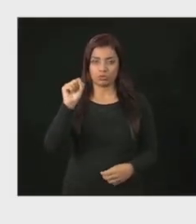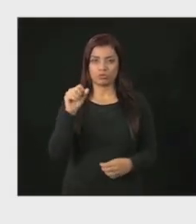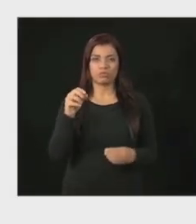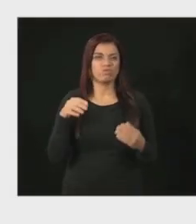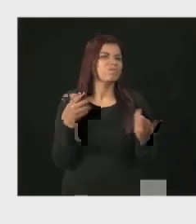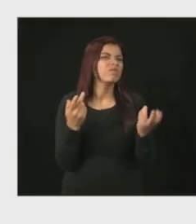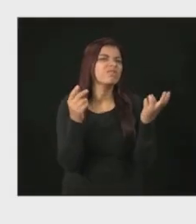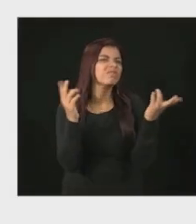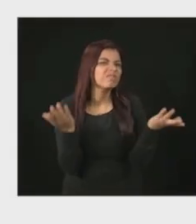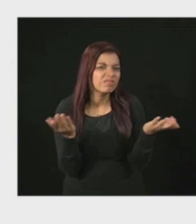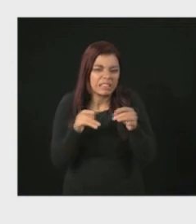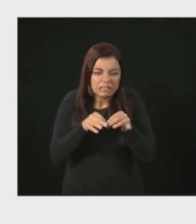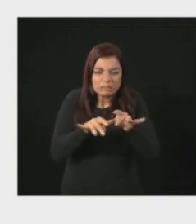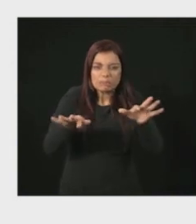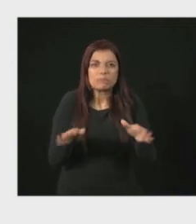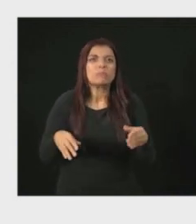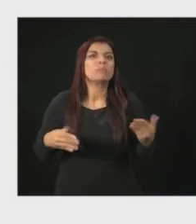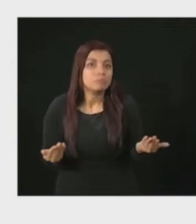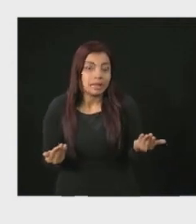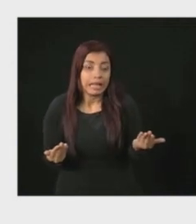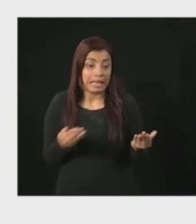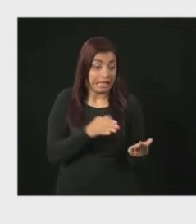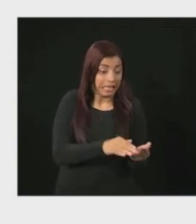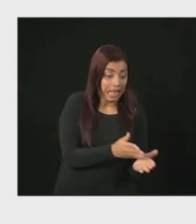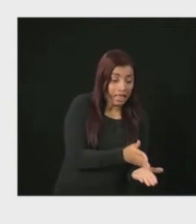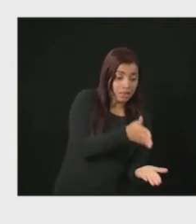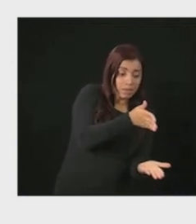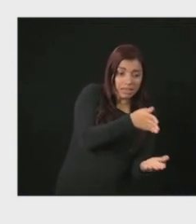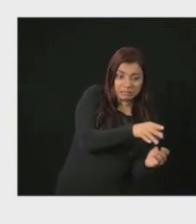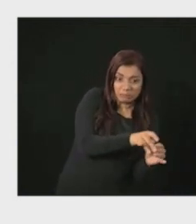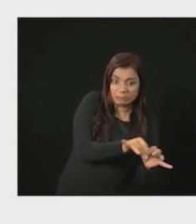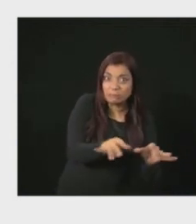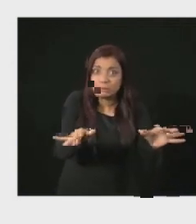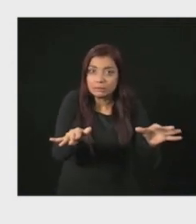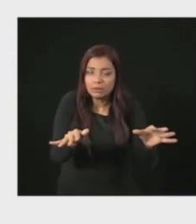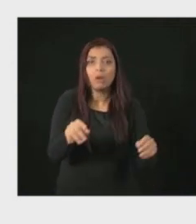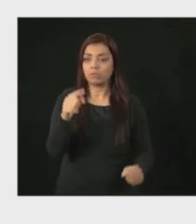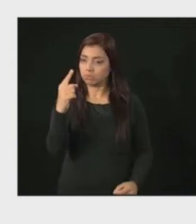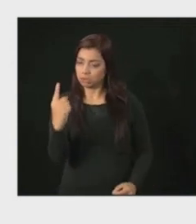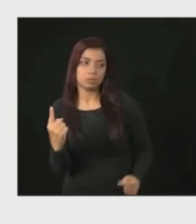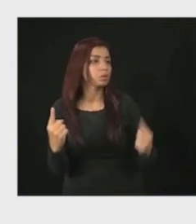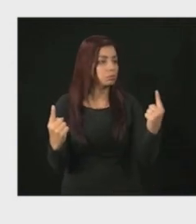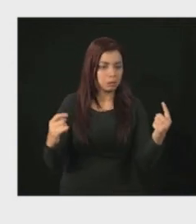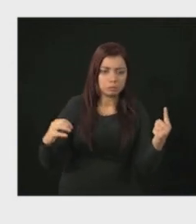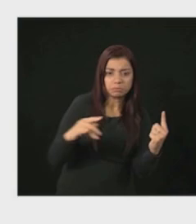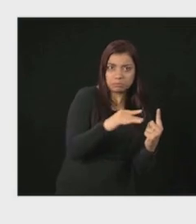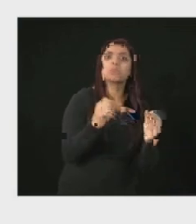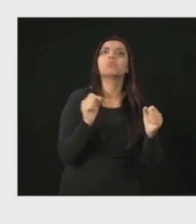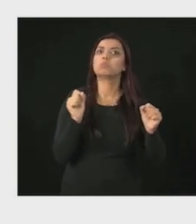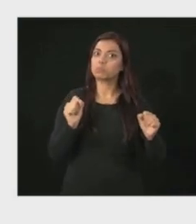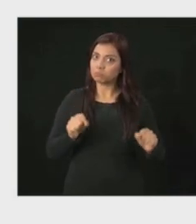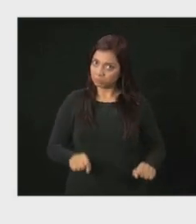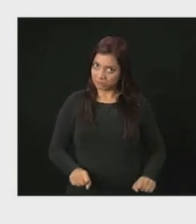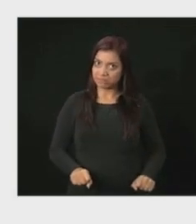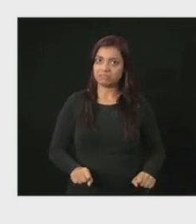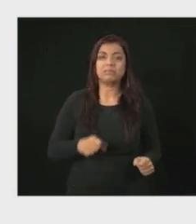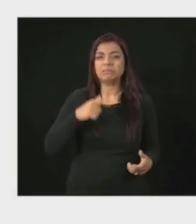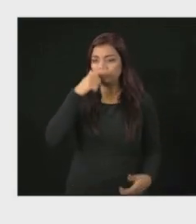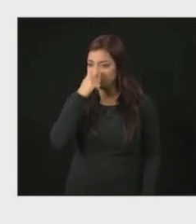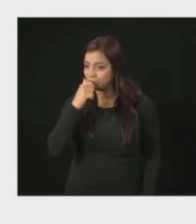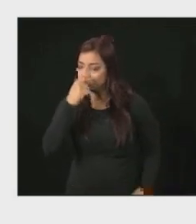que de acuerdo a ciertas disposiciones que emite el Banco Central de Reserva, yo creo que todas estas medidas son importantes, pero nos hace falta dar un